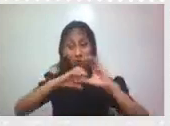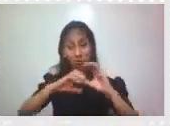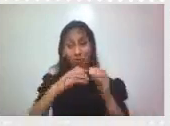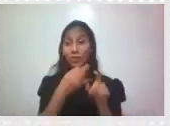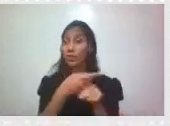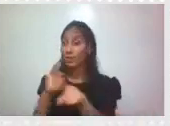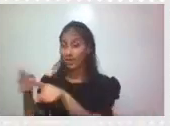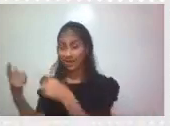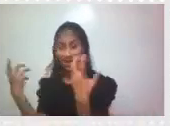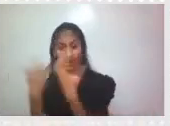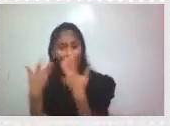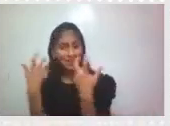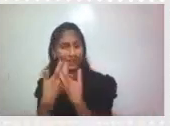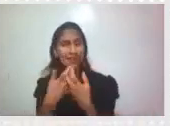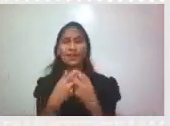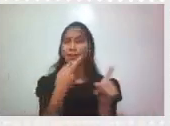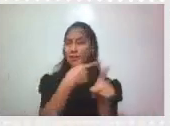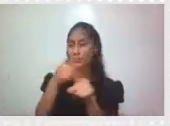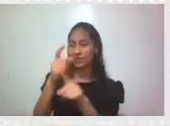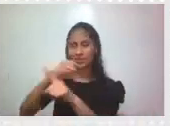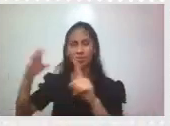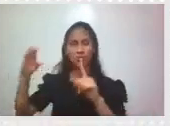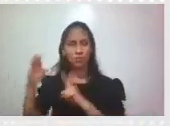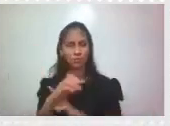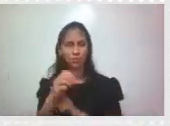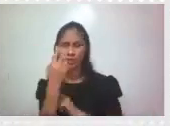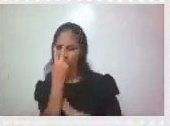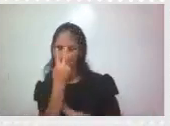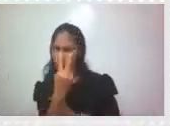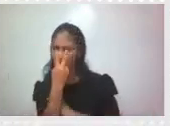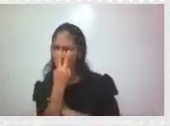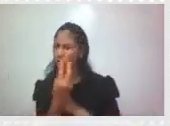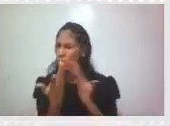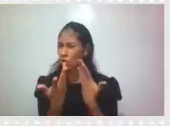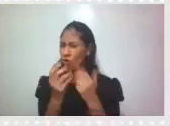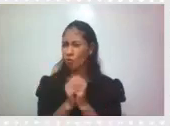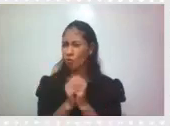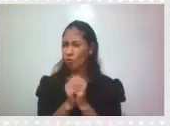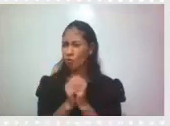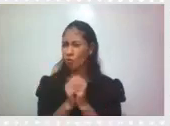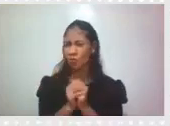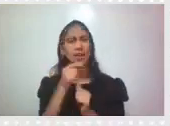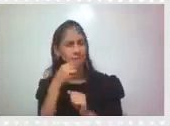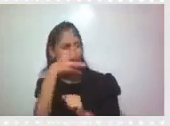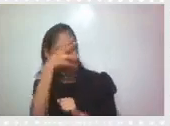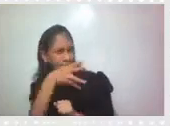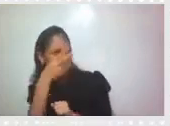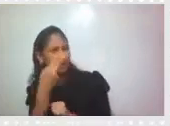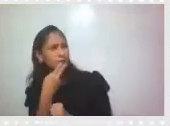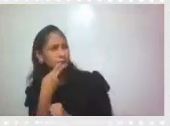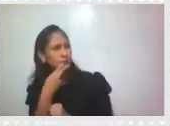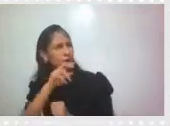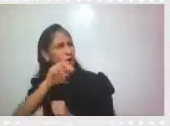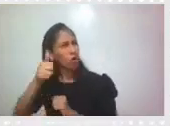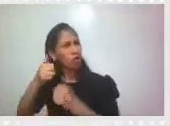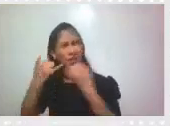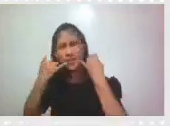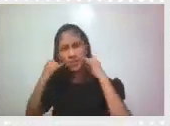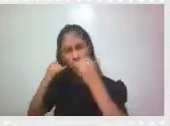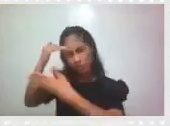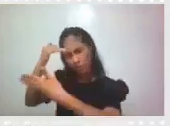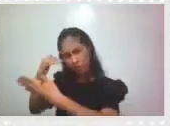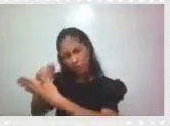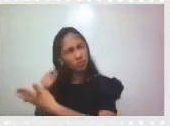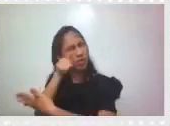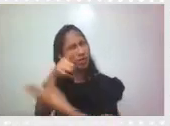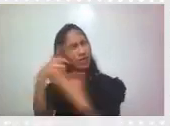intercultural estamos viendo la creación de herramientas de soporte que no solamente estén orientadas hacia las